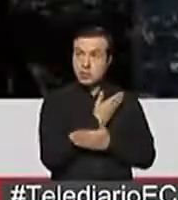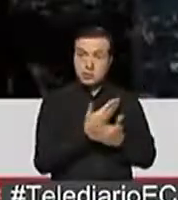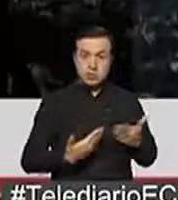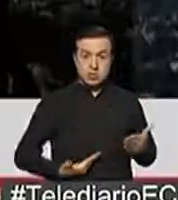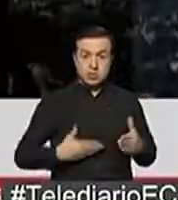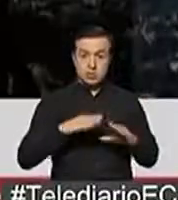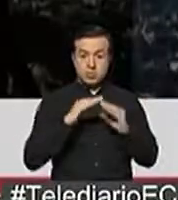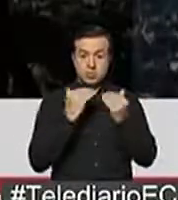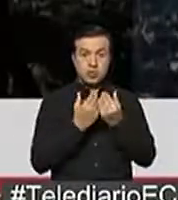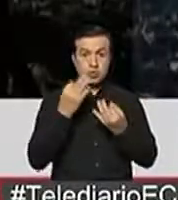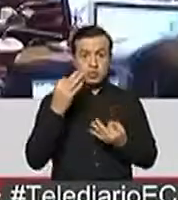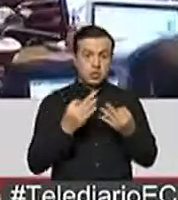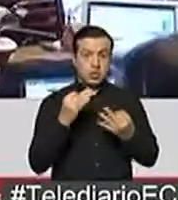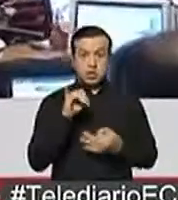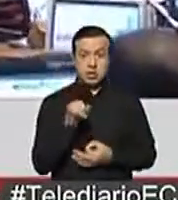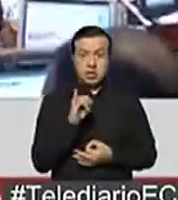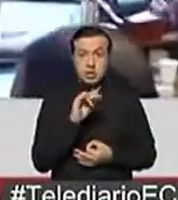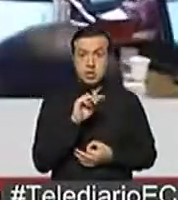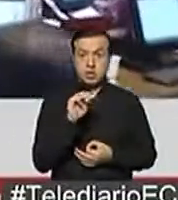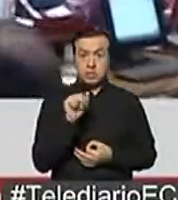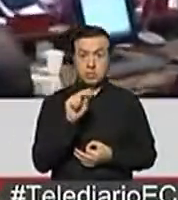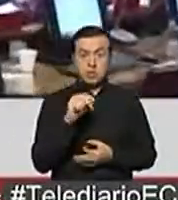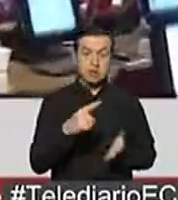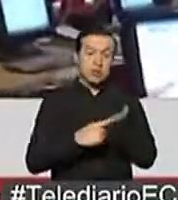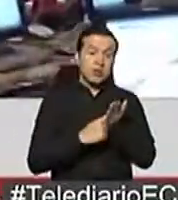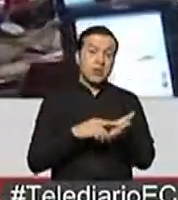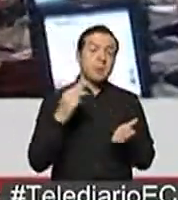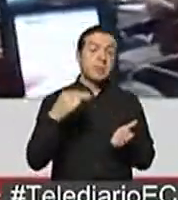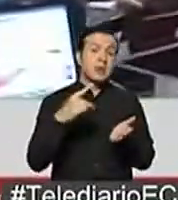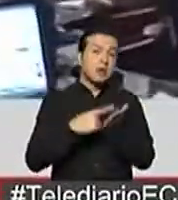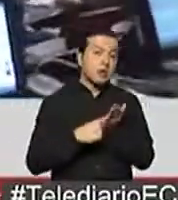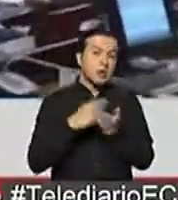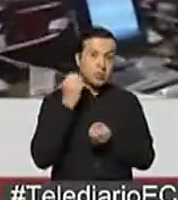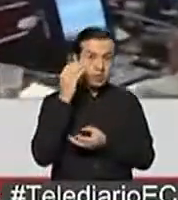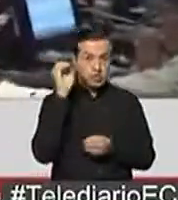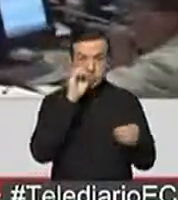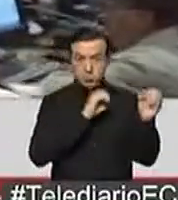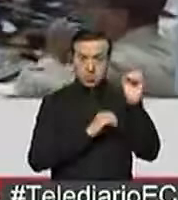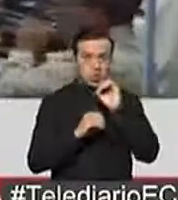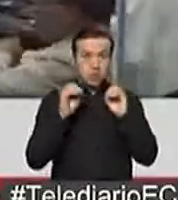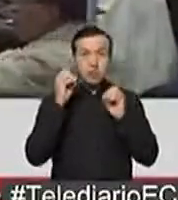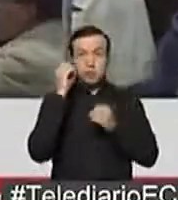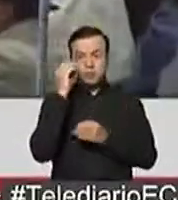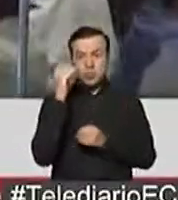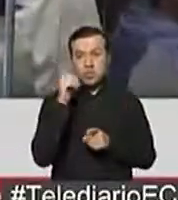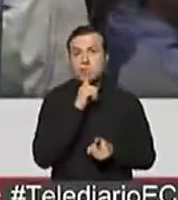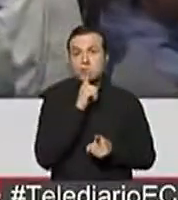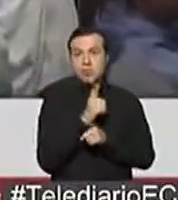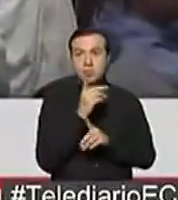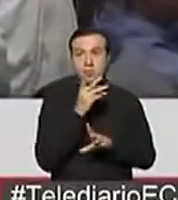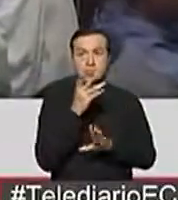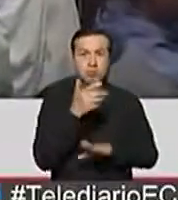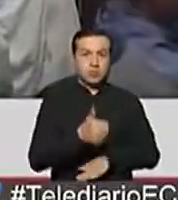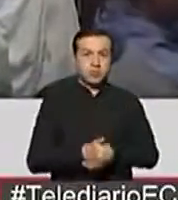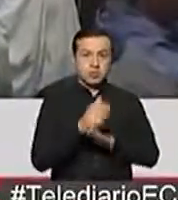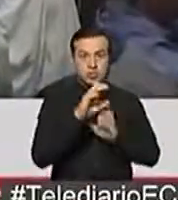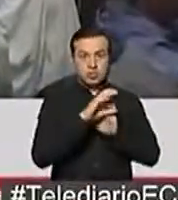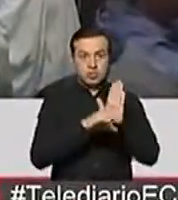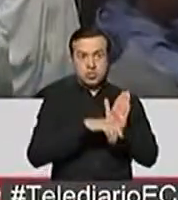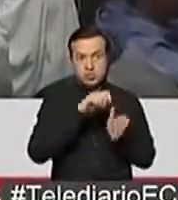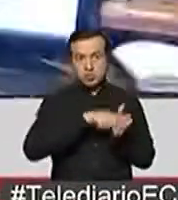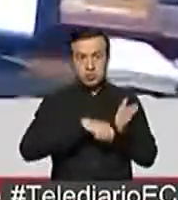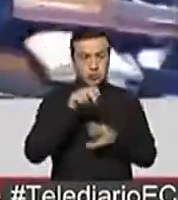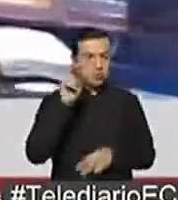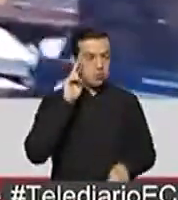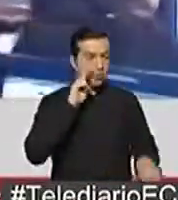Comisión de Justicia, Jimena Peña, la mesa sesionará este miércoles para conocer el veto y empezar a realizar el informe que deberá ser enviado a la Corte Constitucional para su